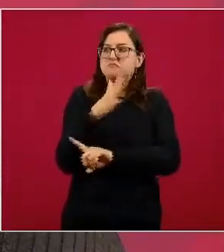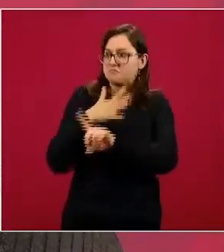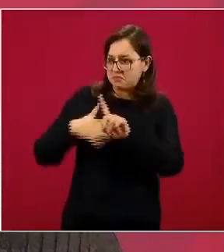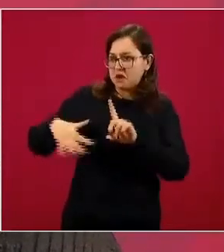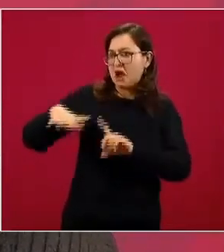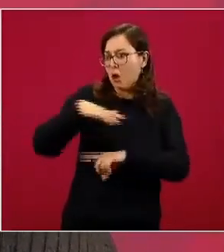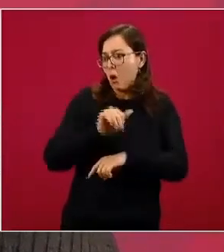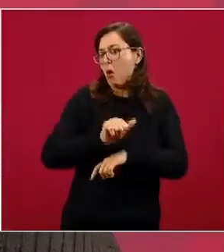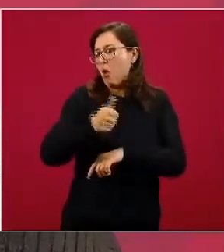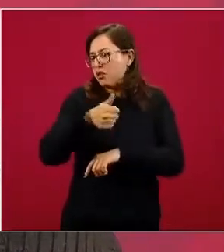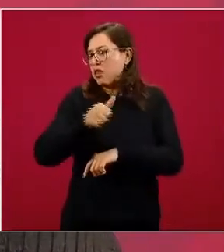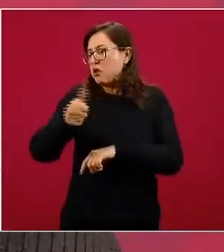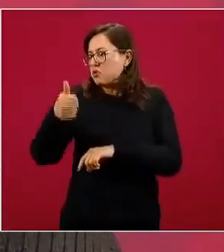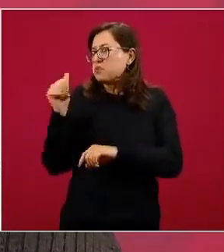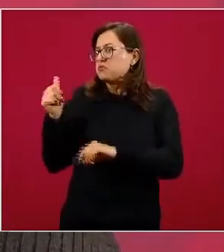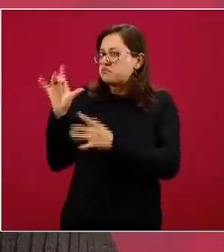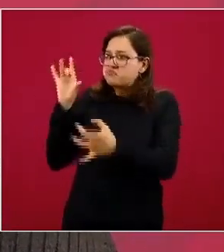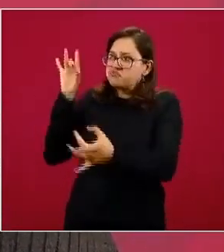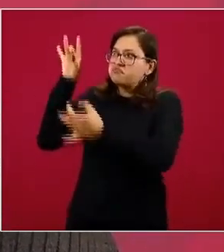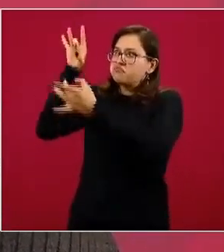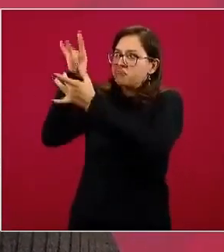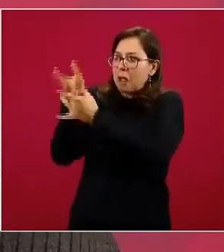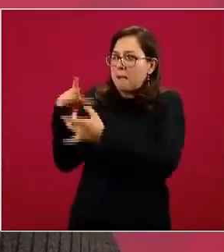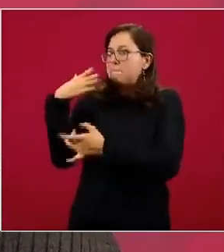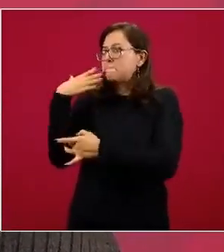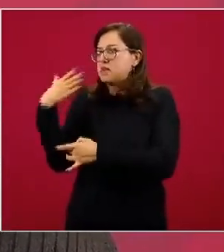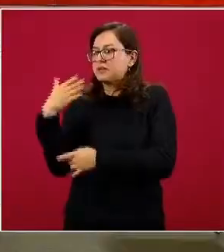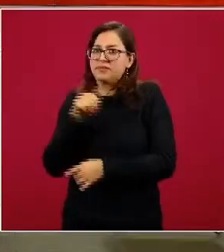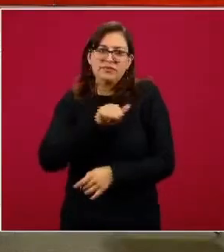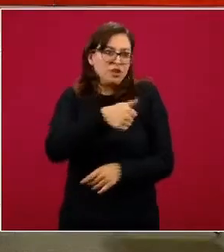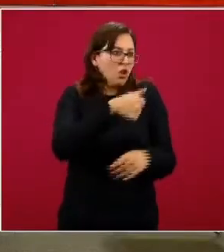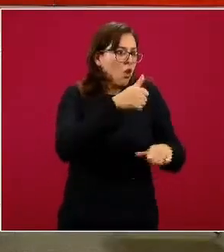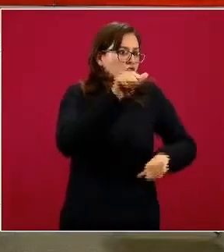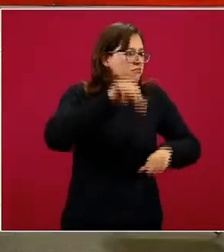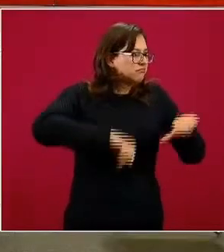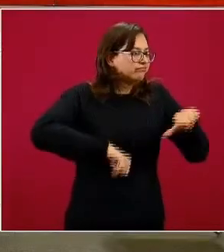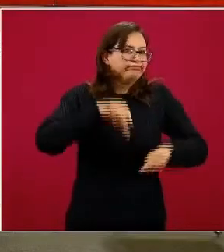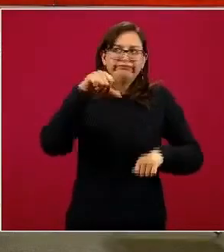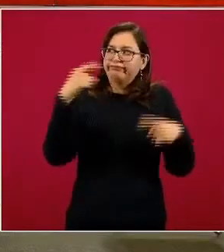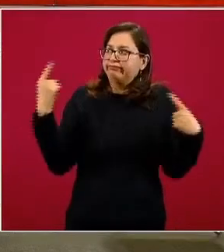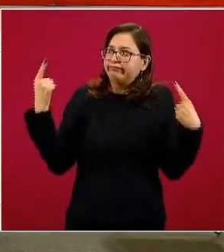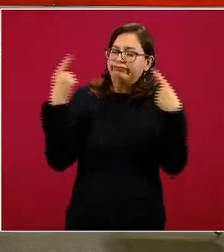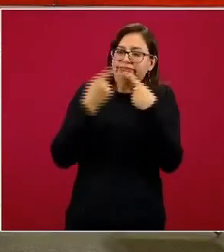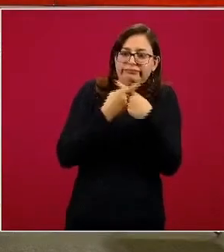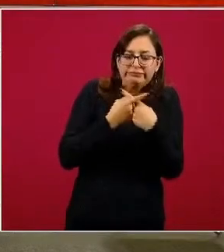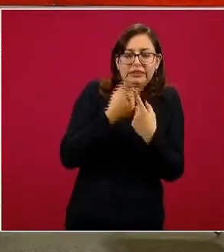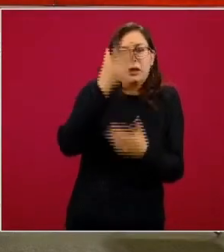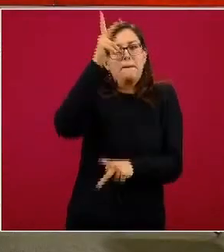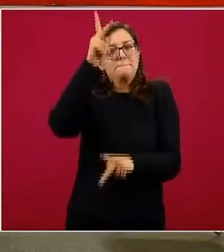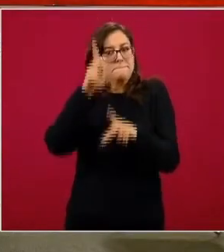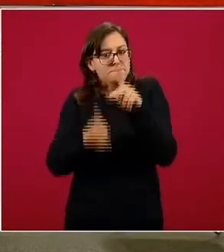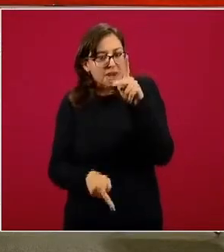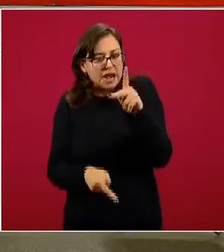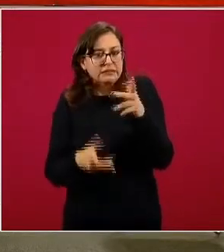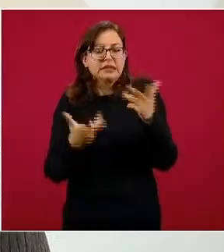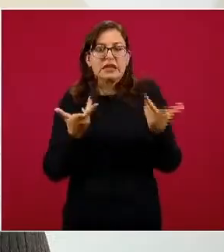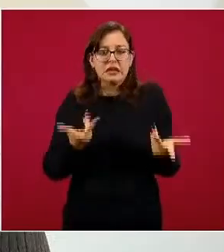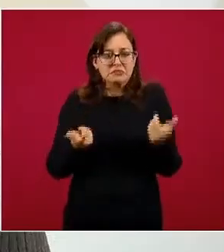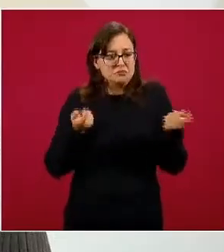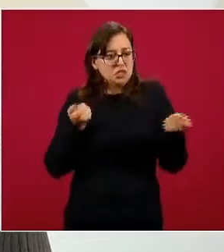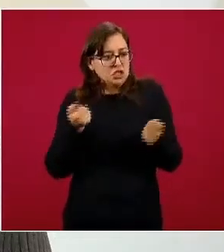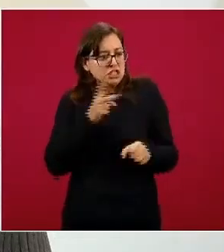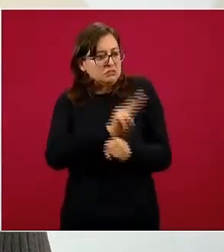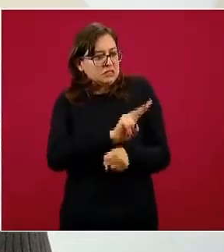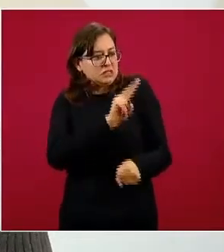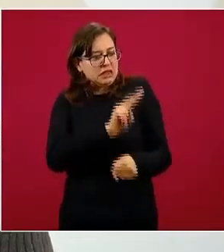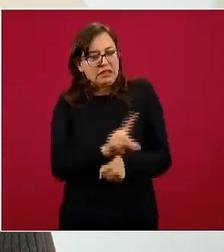estar habiendo a lo mejor problemas para poder lograr el cierre de las actividades o la regulación de las mismas,